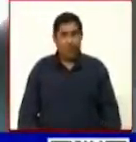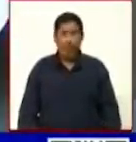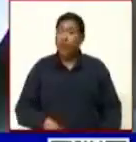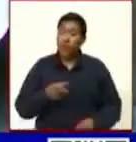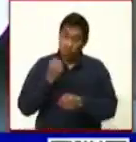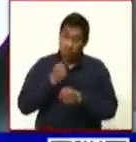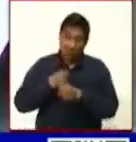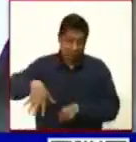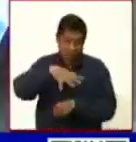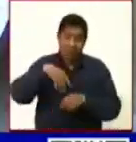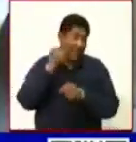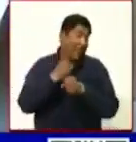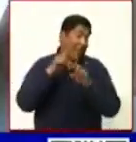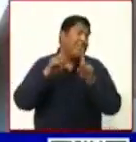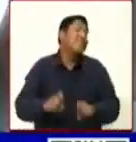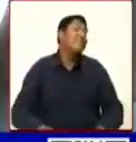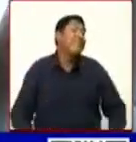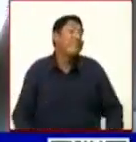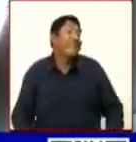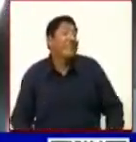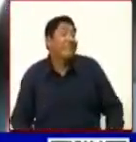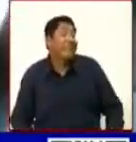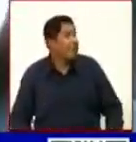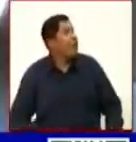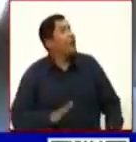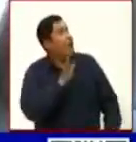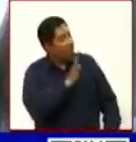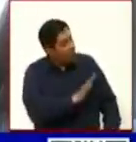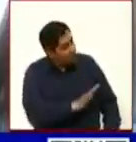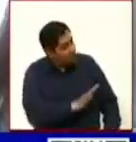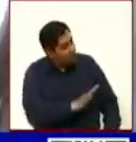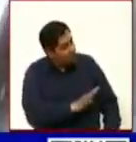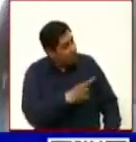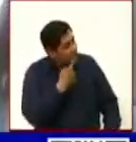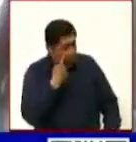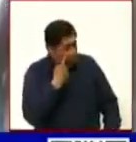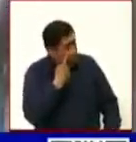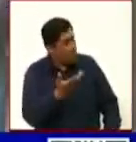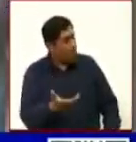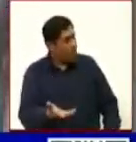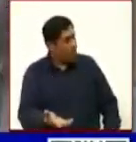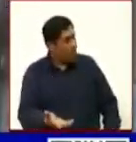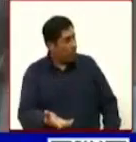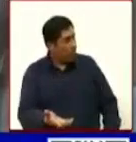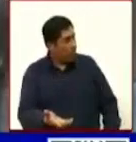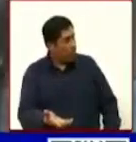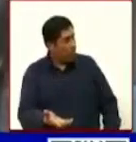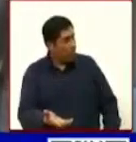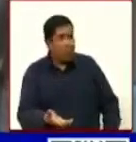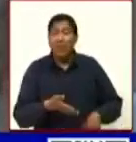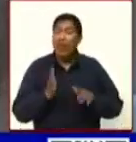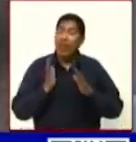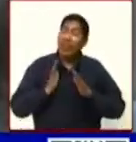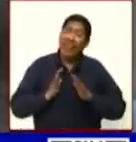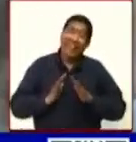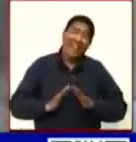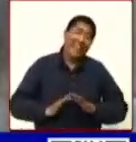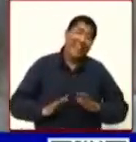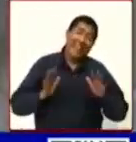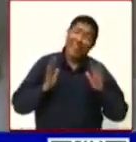trabajas por aquí señor Perdón no me conozco tranquila